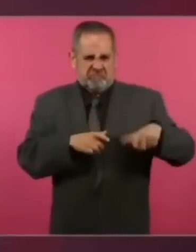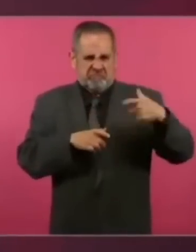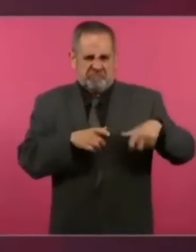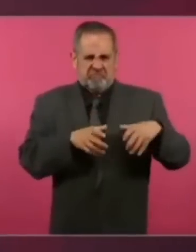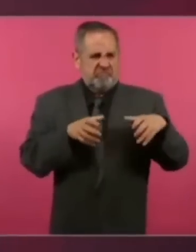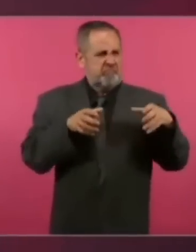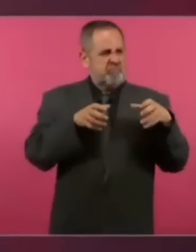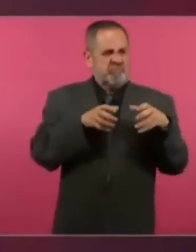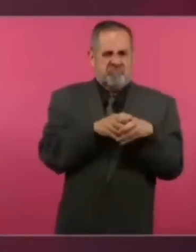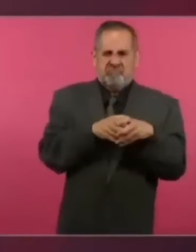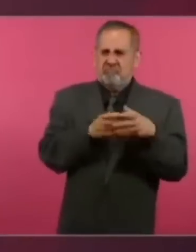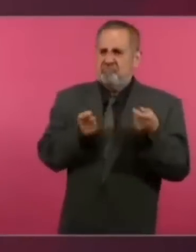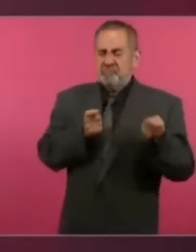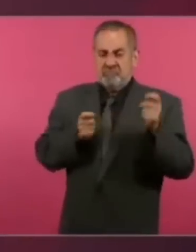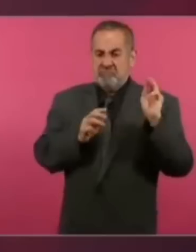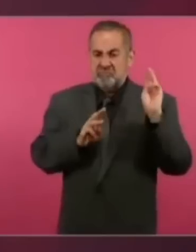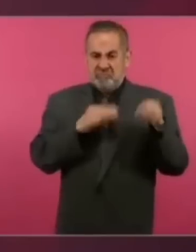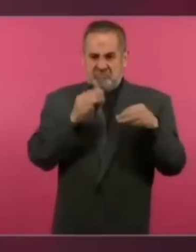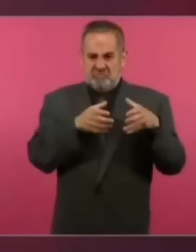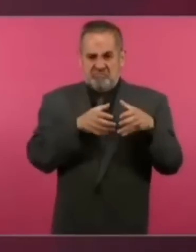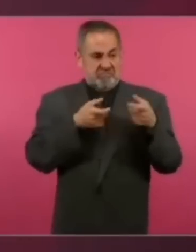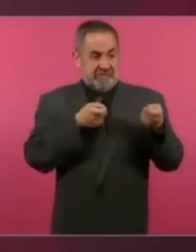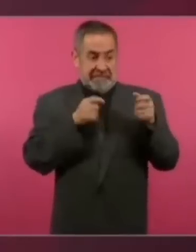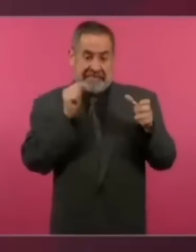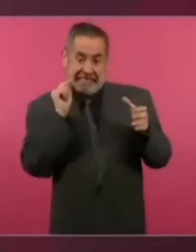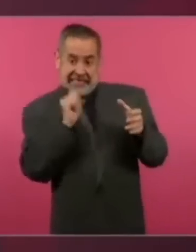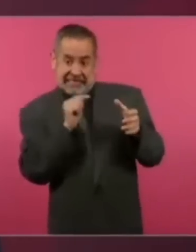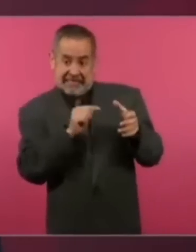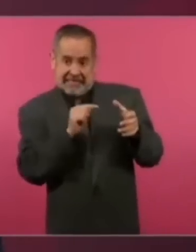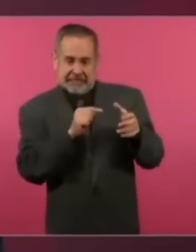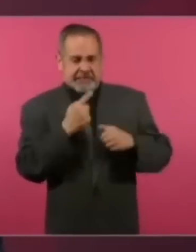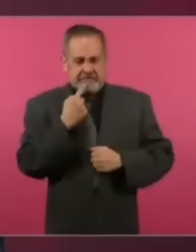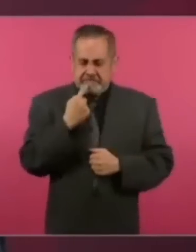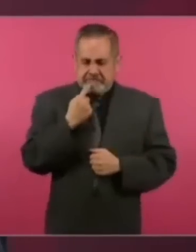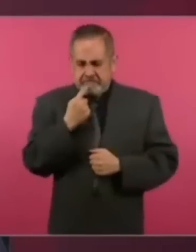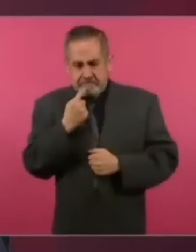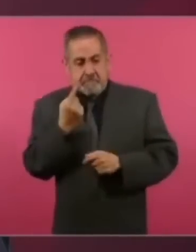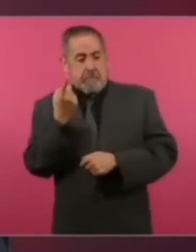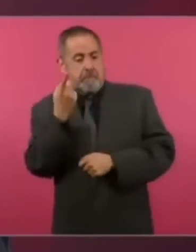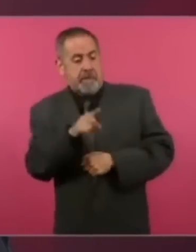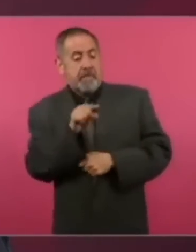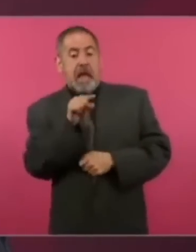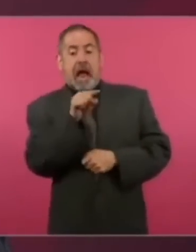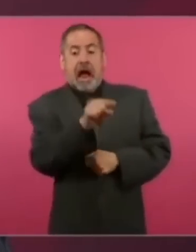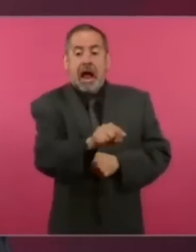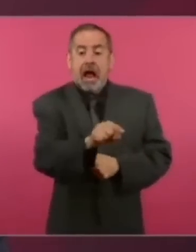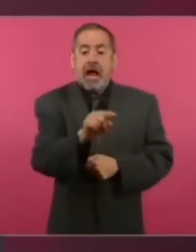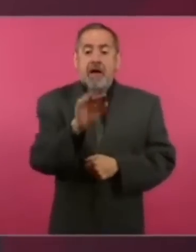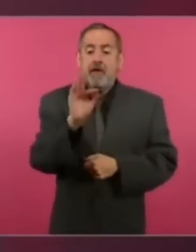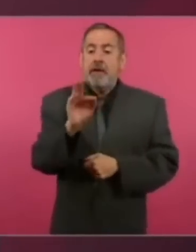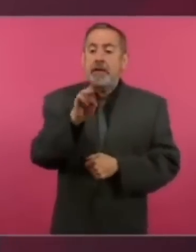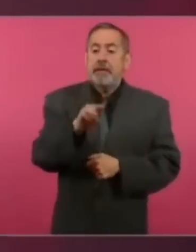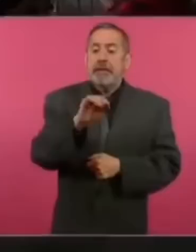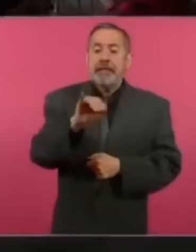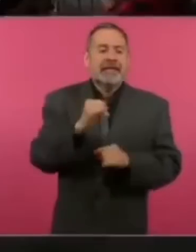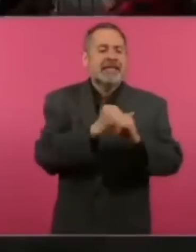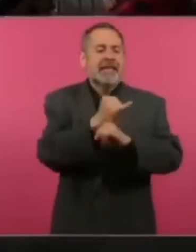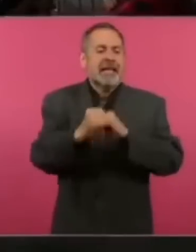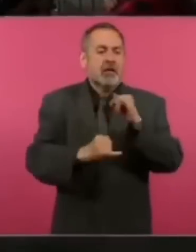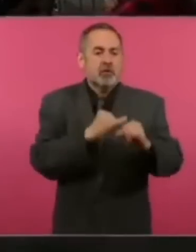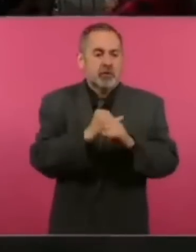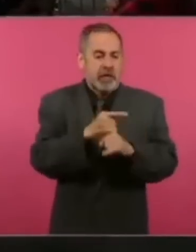que tienen más influencia en el mundo, dieron la instrucción al Fondo Monetario Internacional